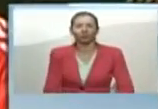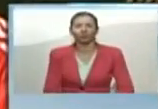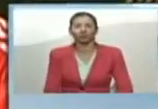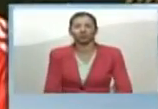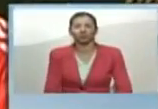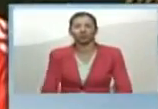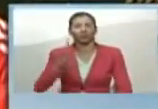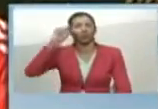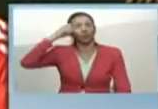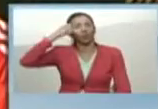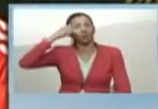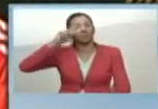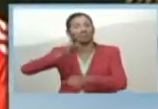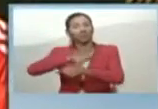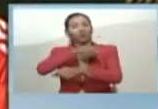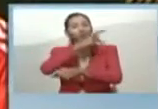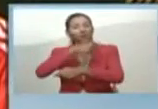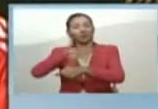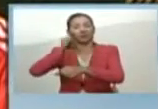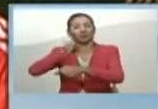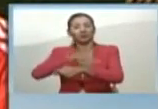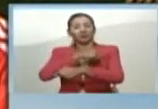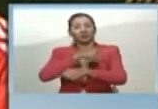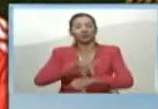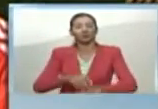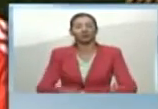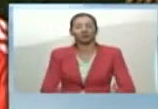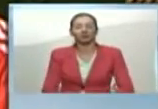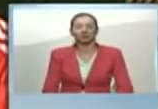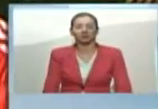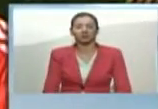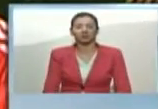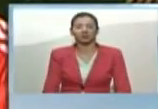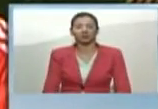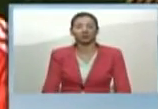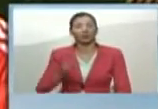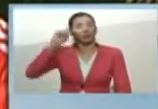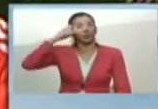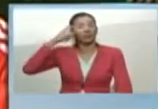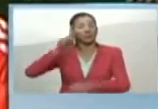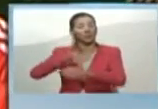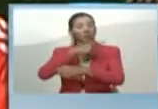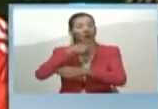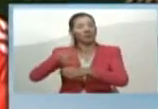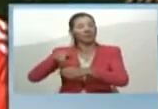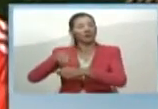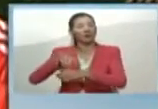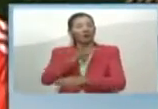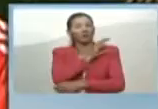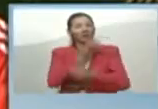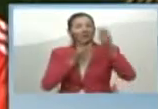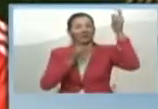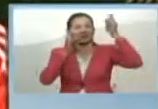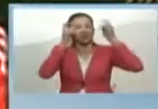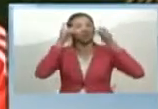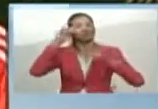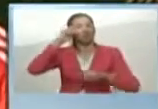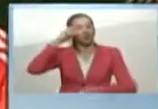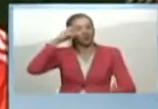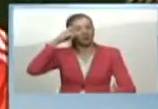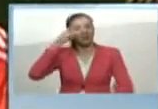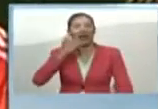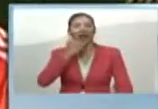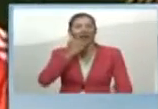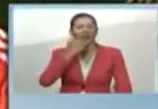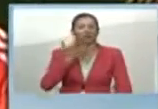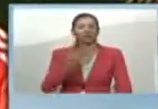Recuérdate aquellos poemas. ¿Te acuerdas los poemas con nuestro comandante Chávez? Por supuesto. Dinos algún